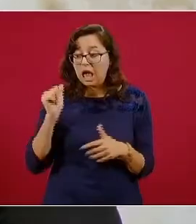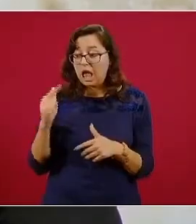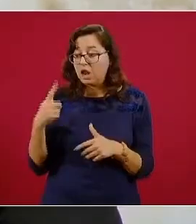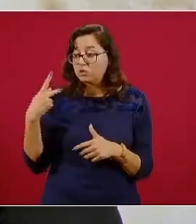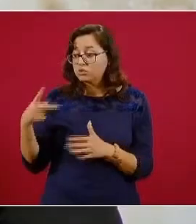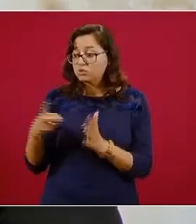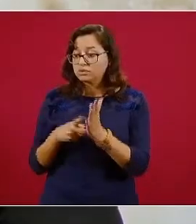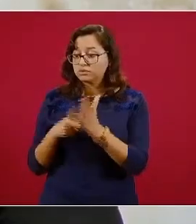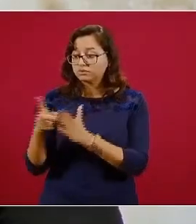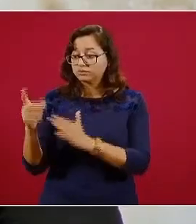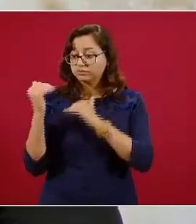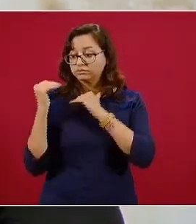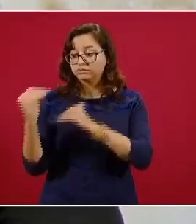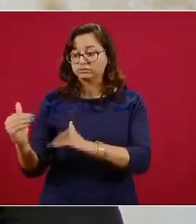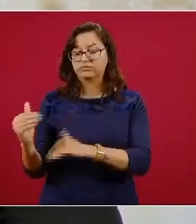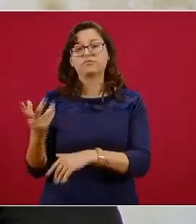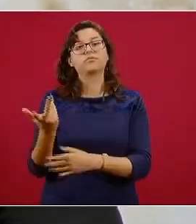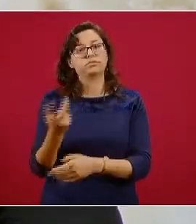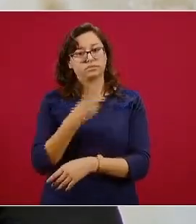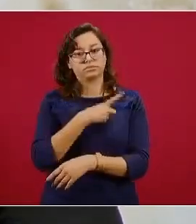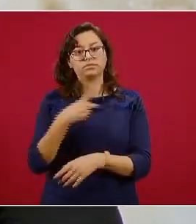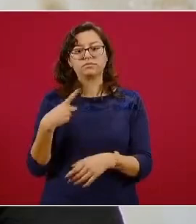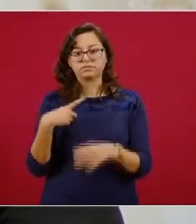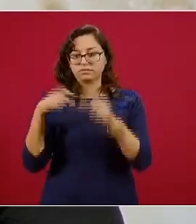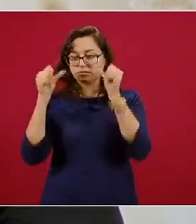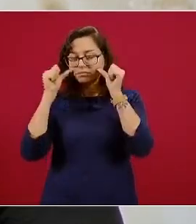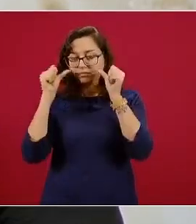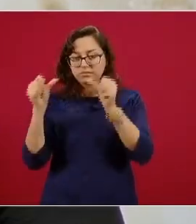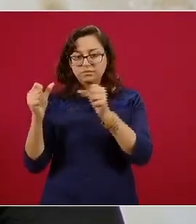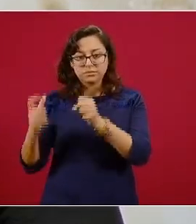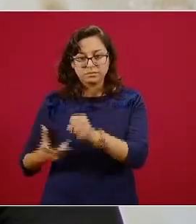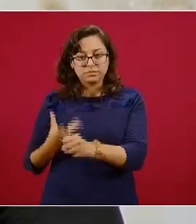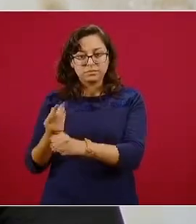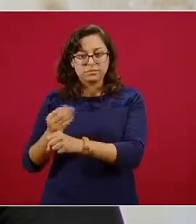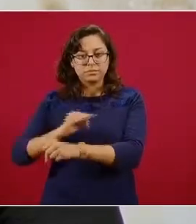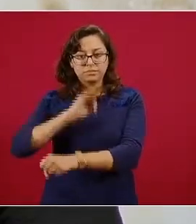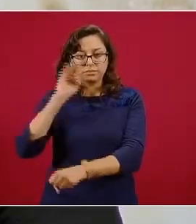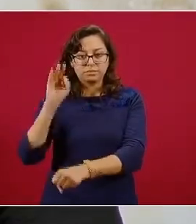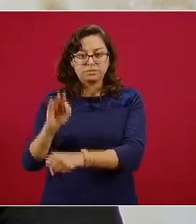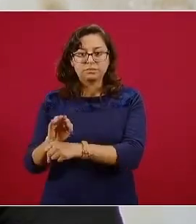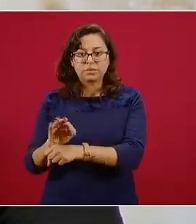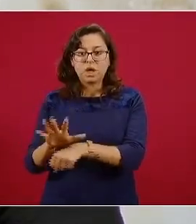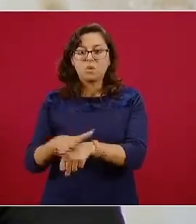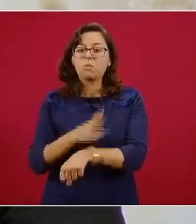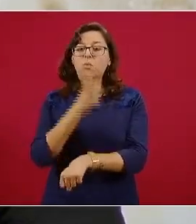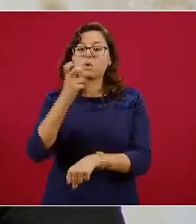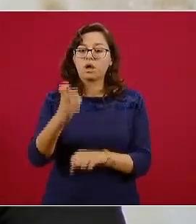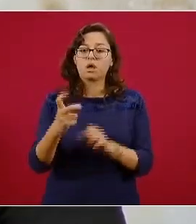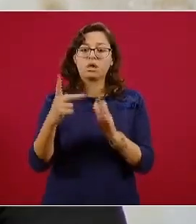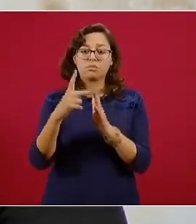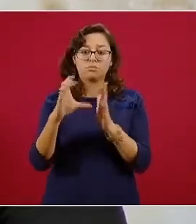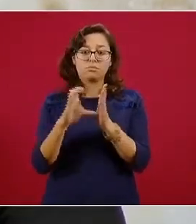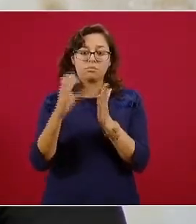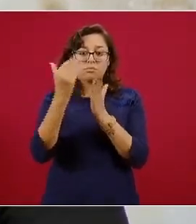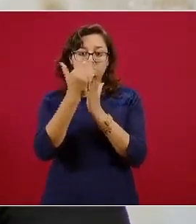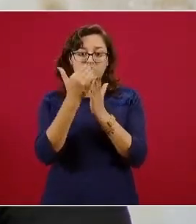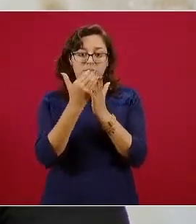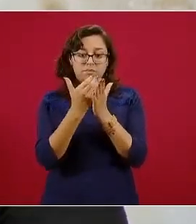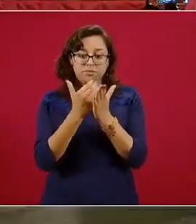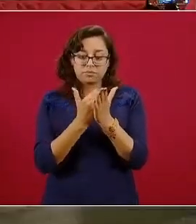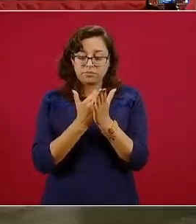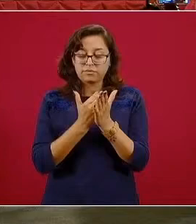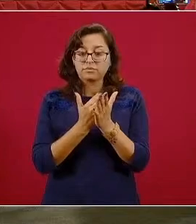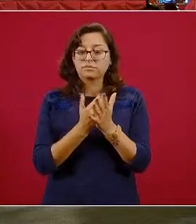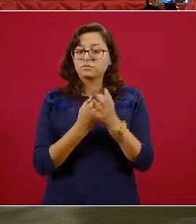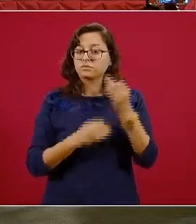de sus derechos. El cumplimiento de este ordenamiento, en el que está basado el protocolo mencionado, rige la